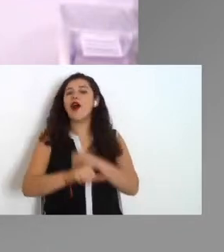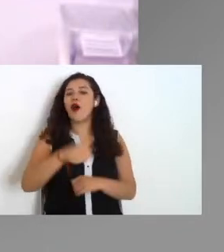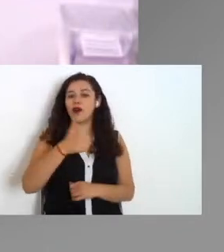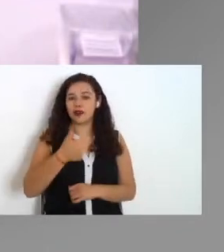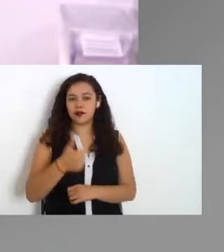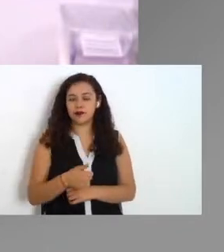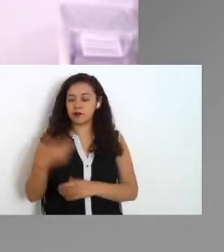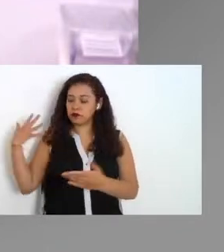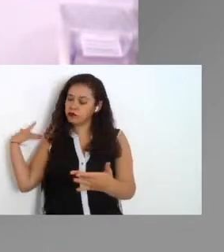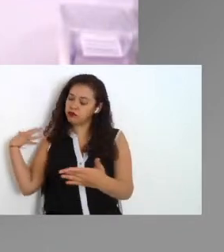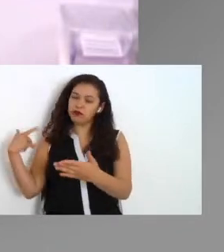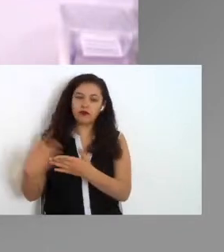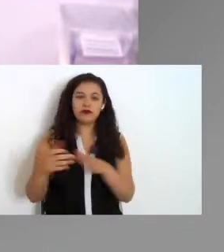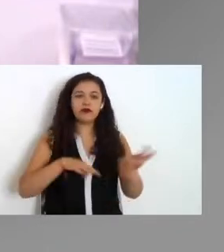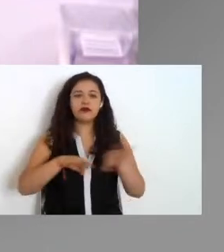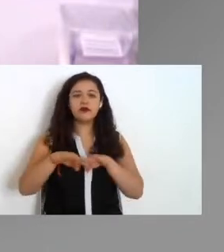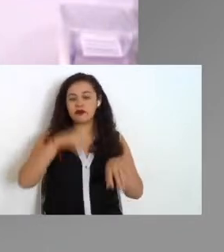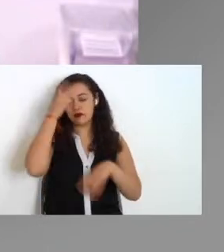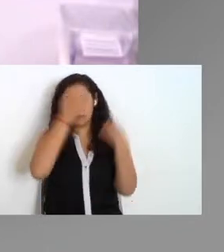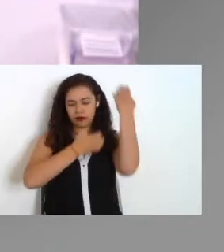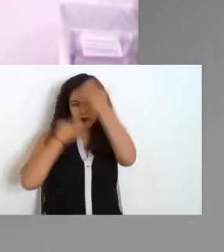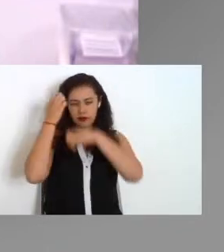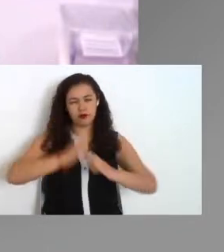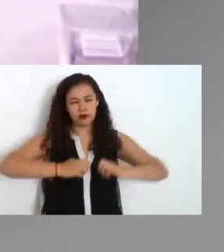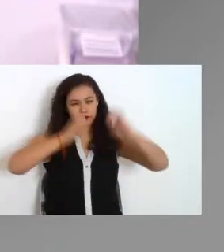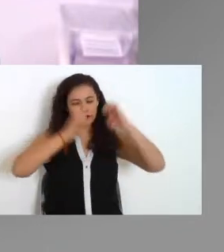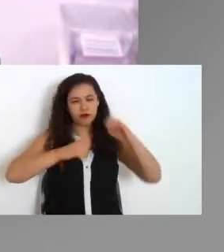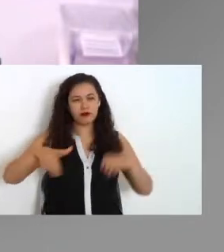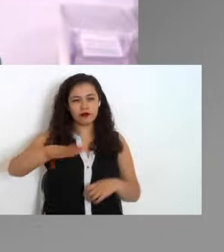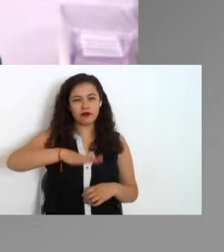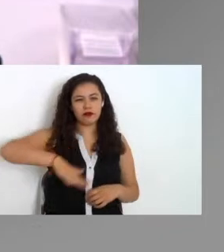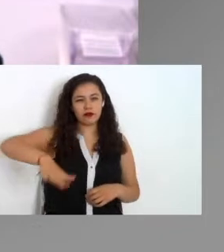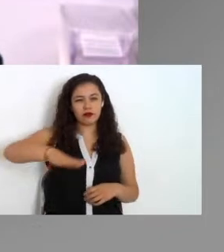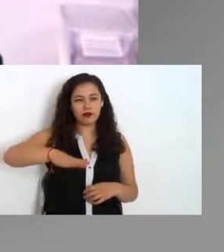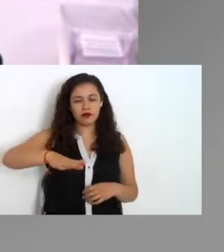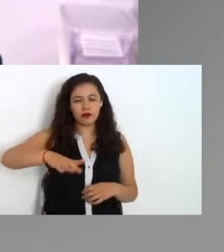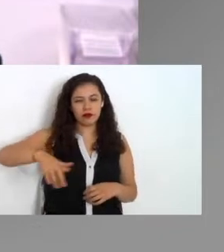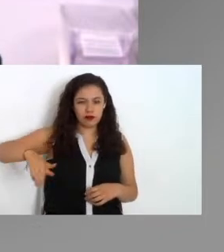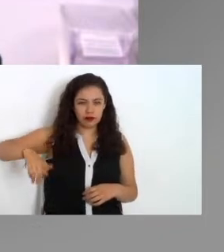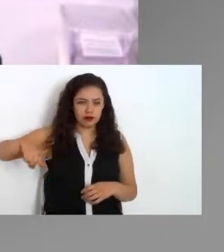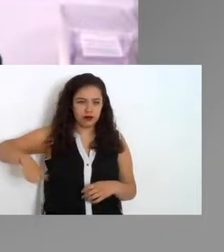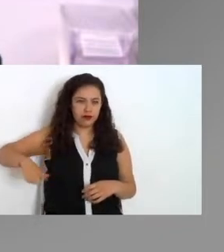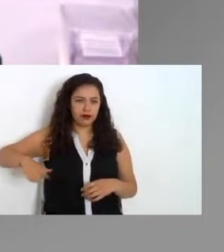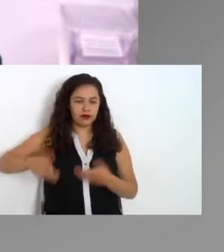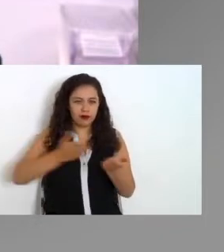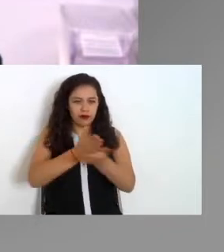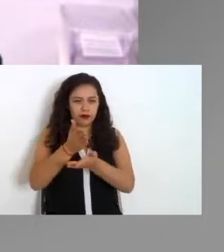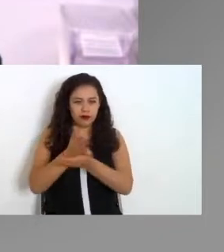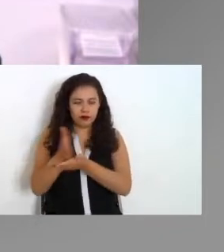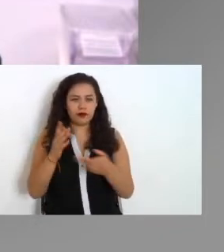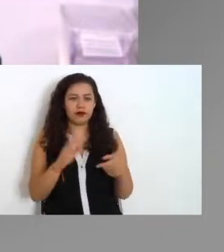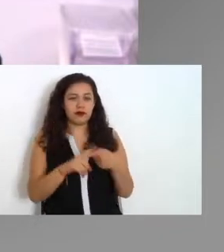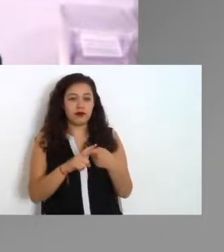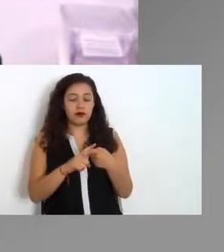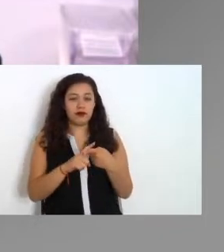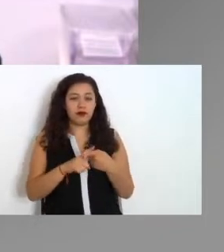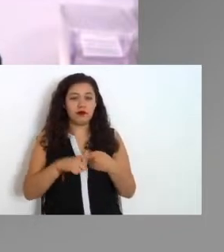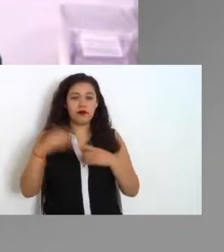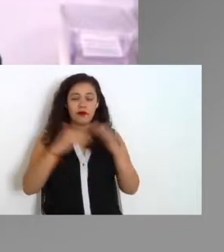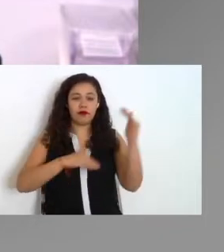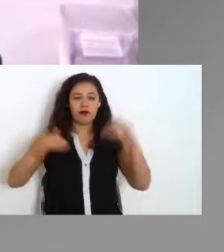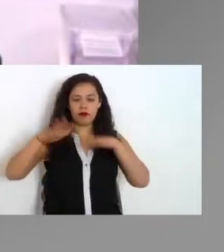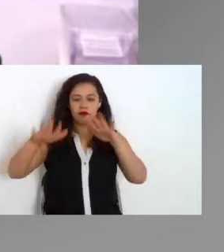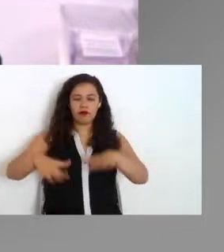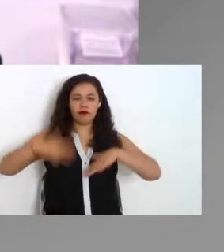trayectoria profesional en la evaluación de inmuebles públicos para la promoción de la accesibilidad, en el que destacan los siguientes: la Suprema Corte de la Justicia de la